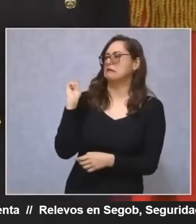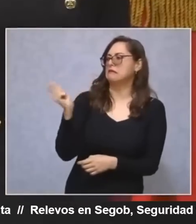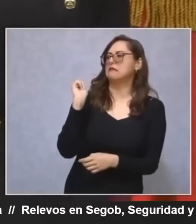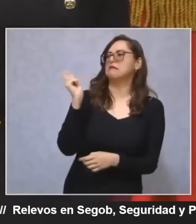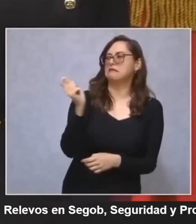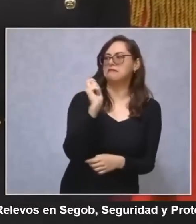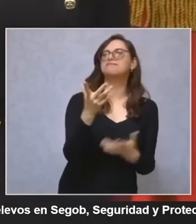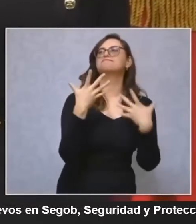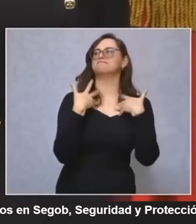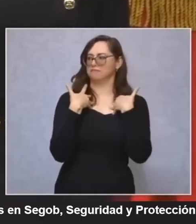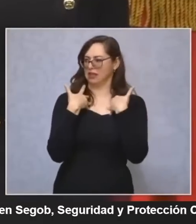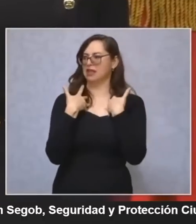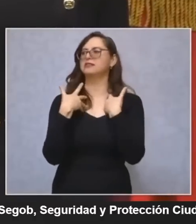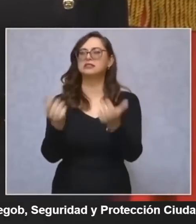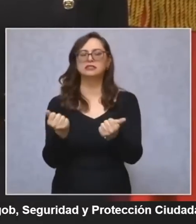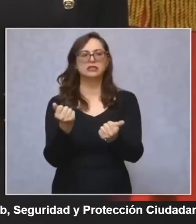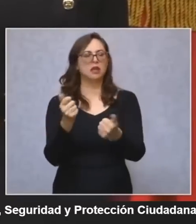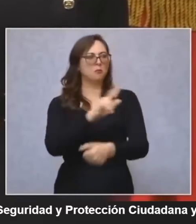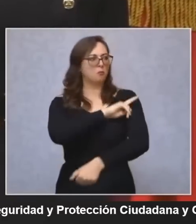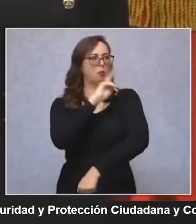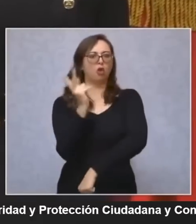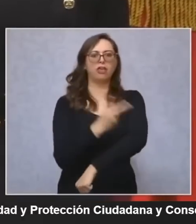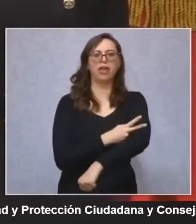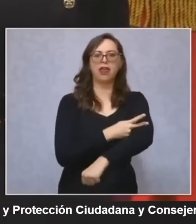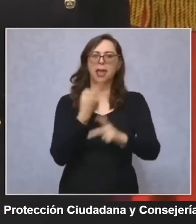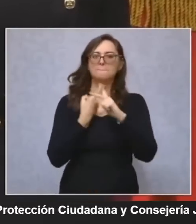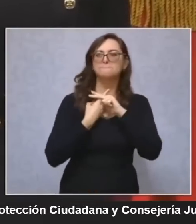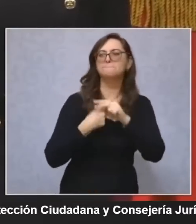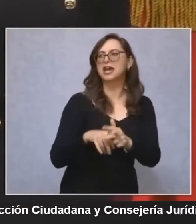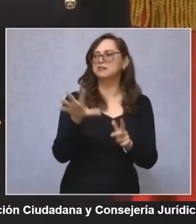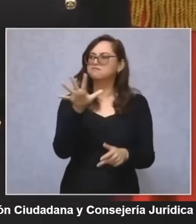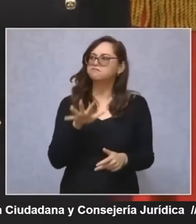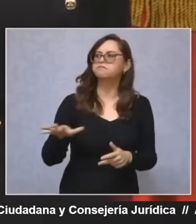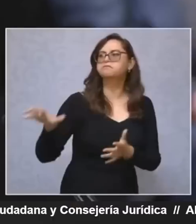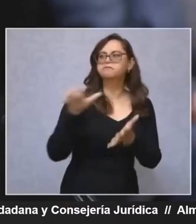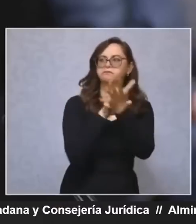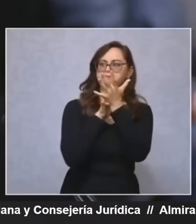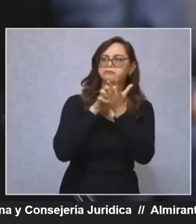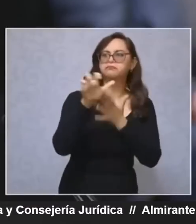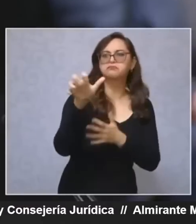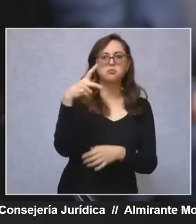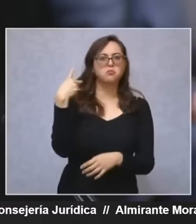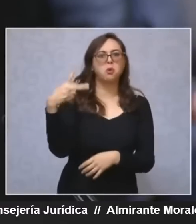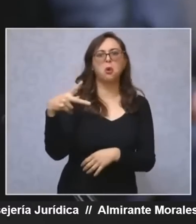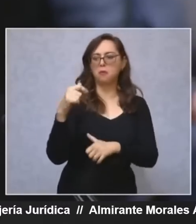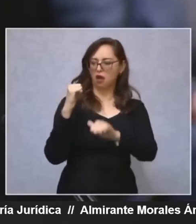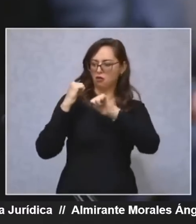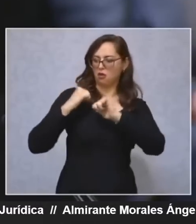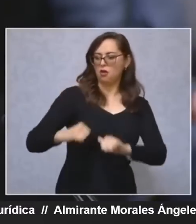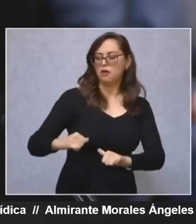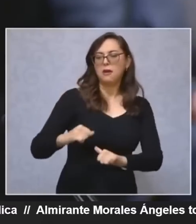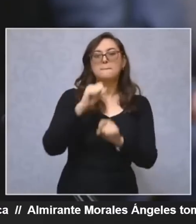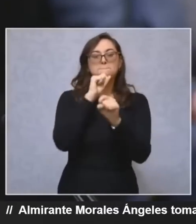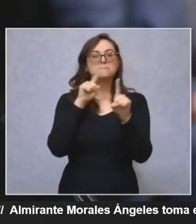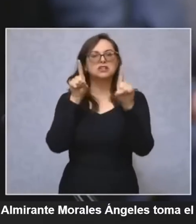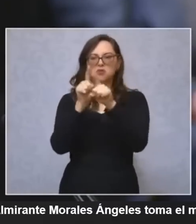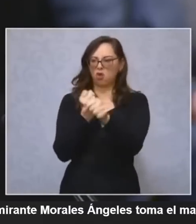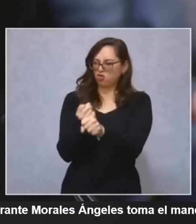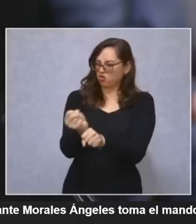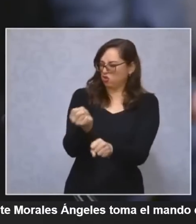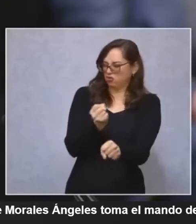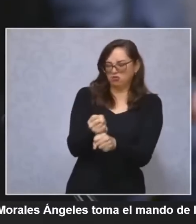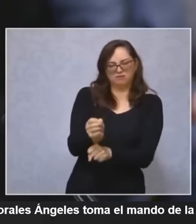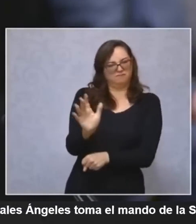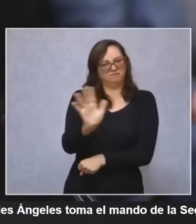que la soberanía dimana del pueblo, que no se admite la tortura y la urgente necesidad de moderar